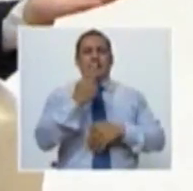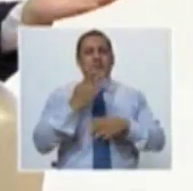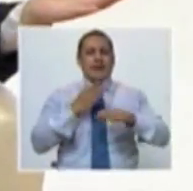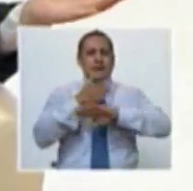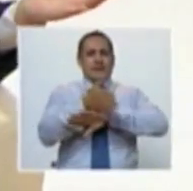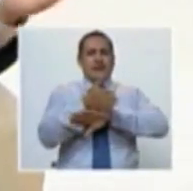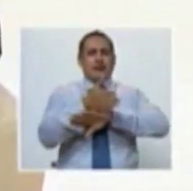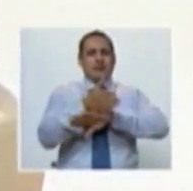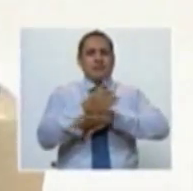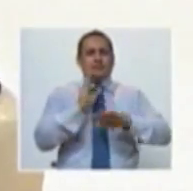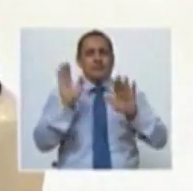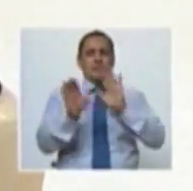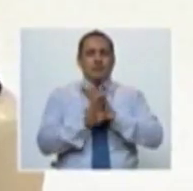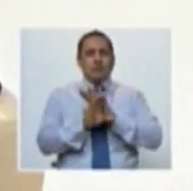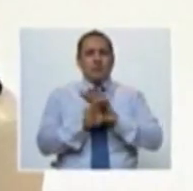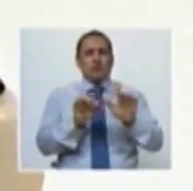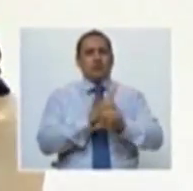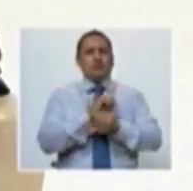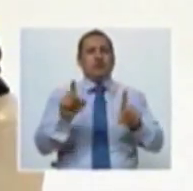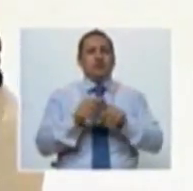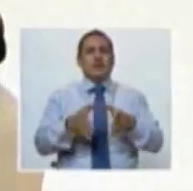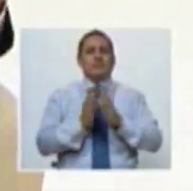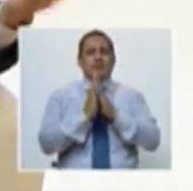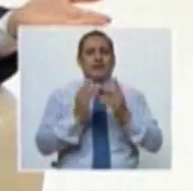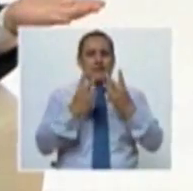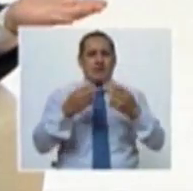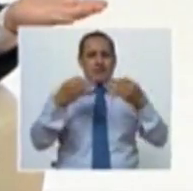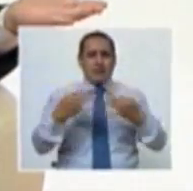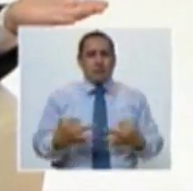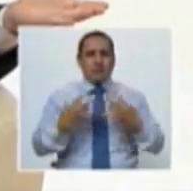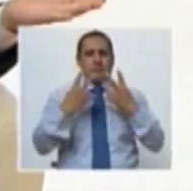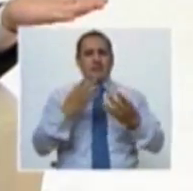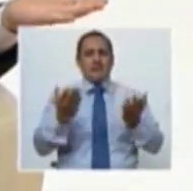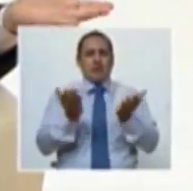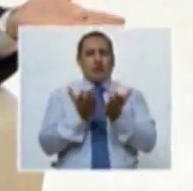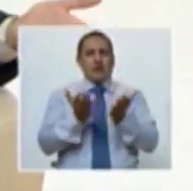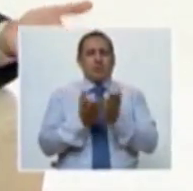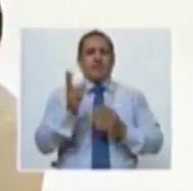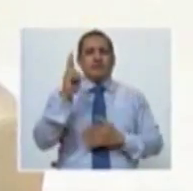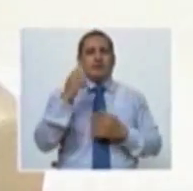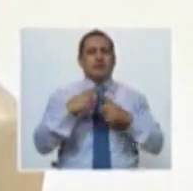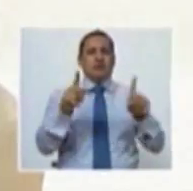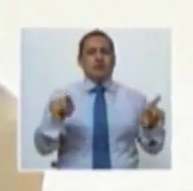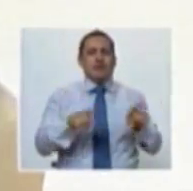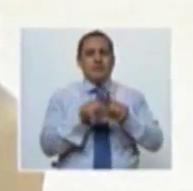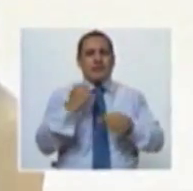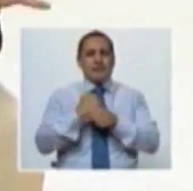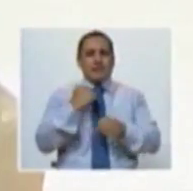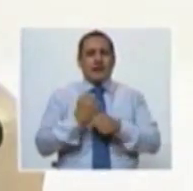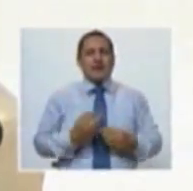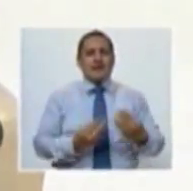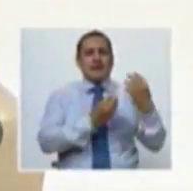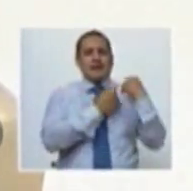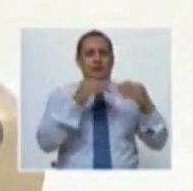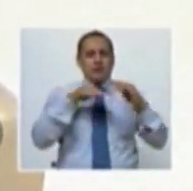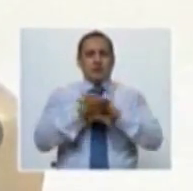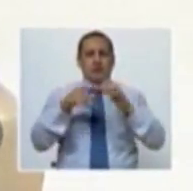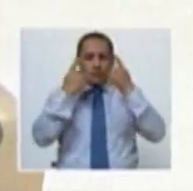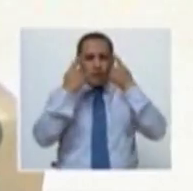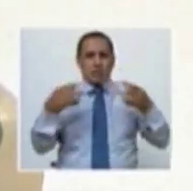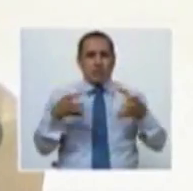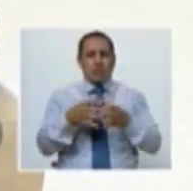postular si no se exige la colegiación en el colegio de profesores, sino para ejercer el cargo dentro de la carrera